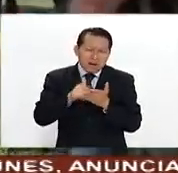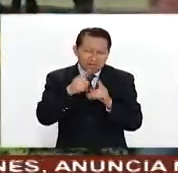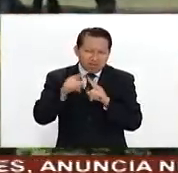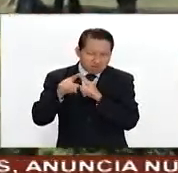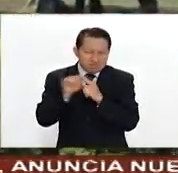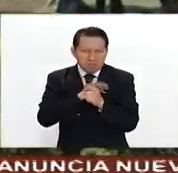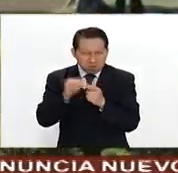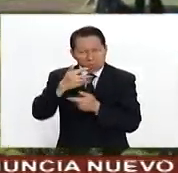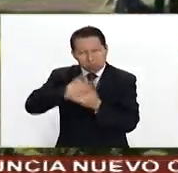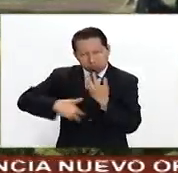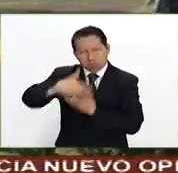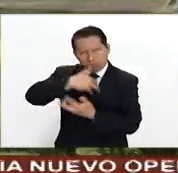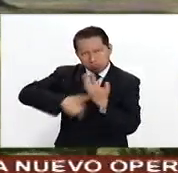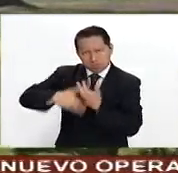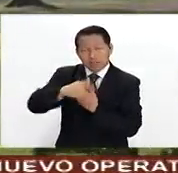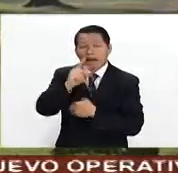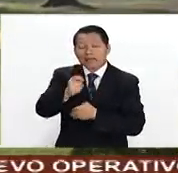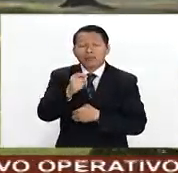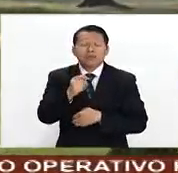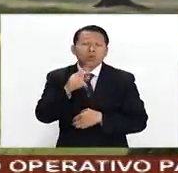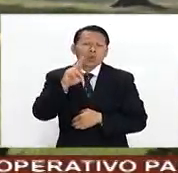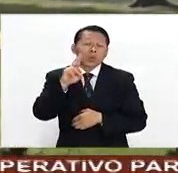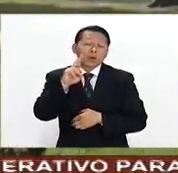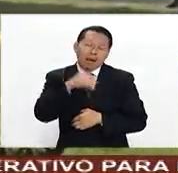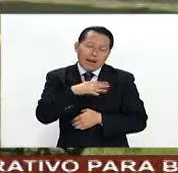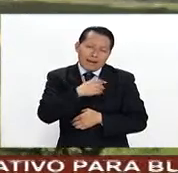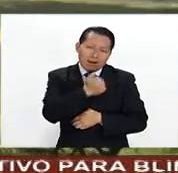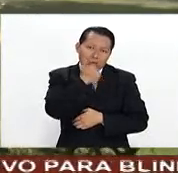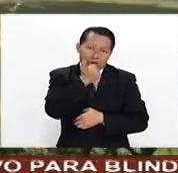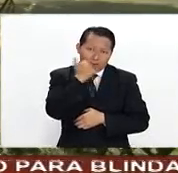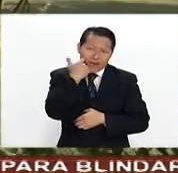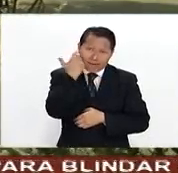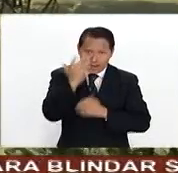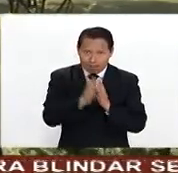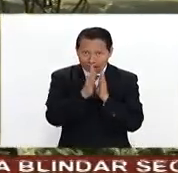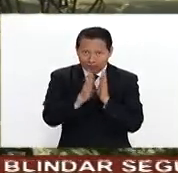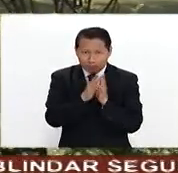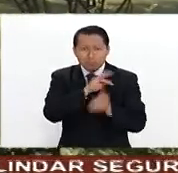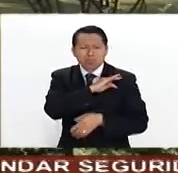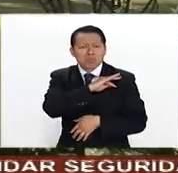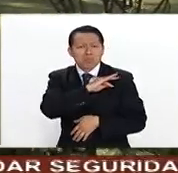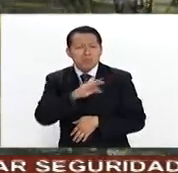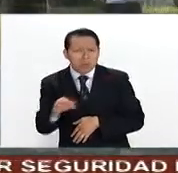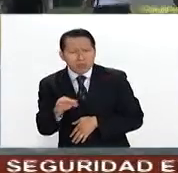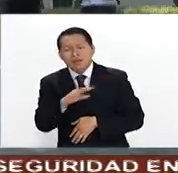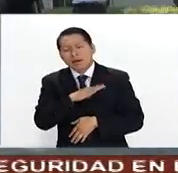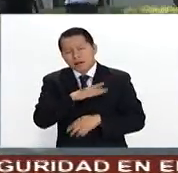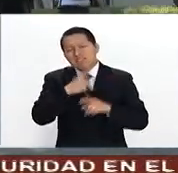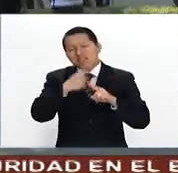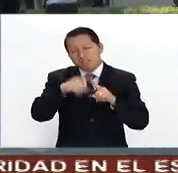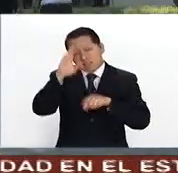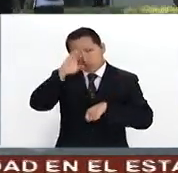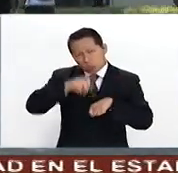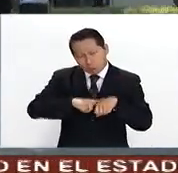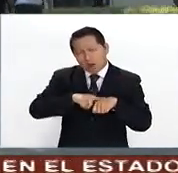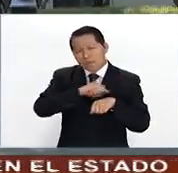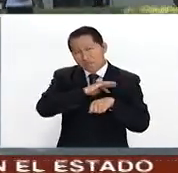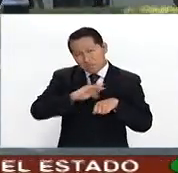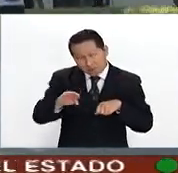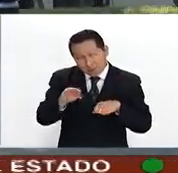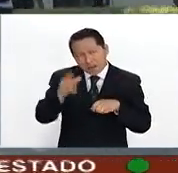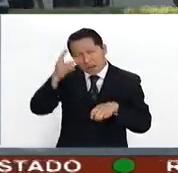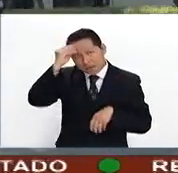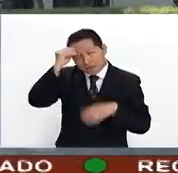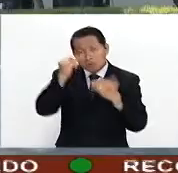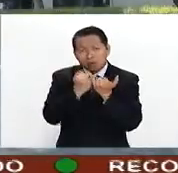que, digamos, pretenda participar, tendrá posibilidad de una formación pluricultural y en especial, si